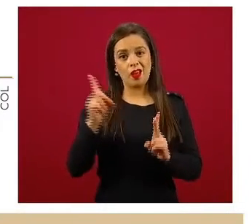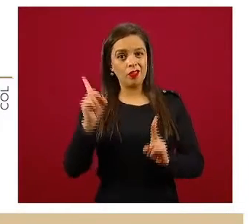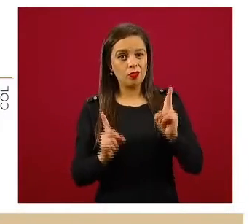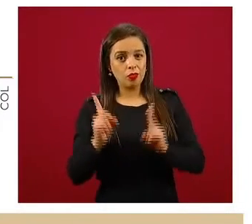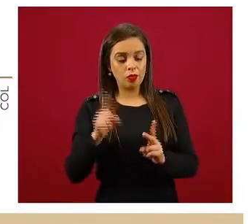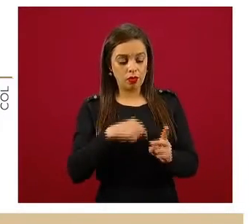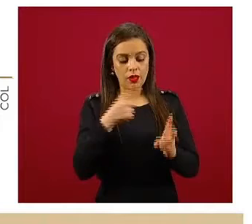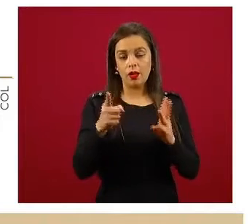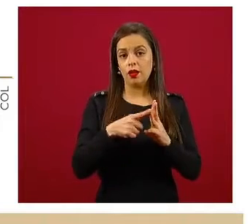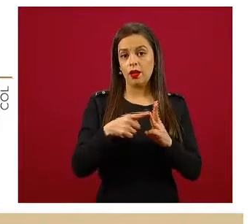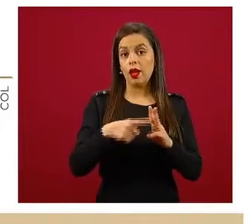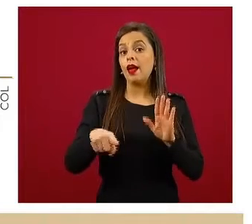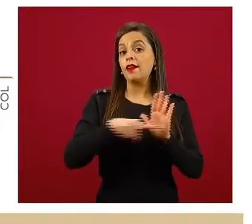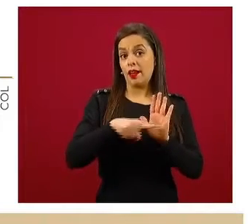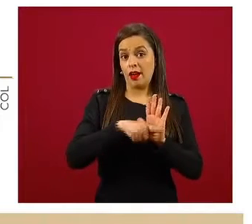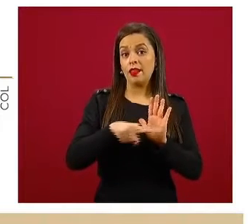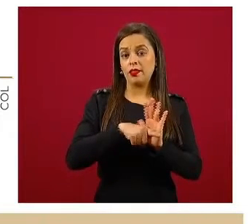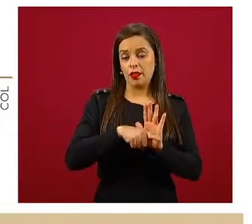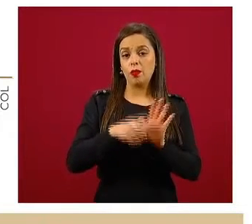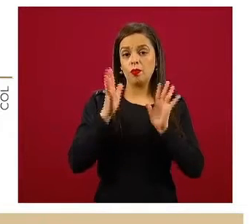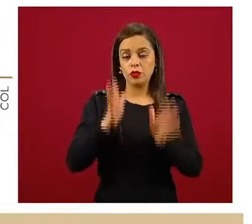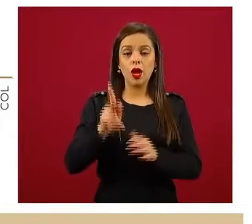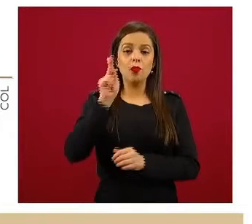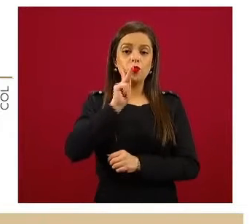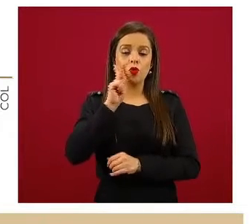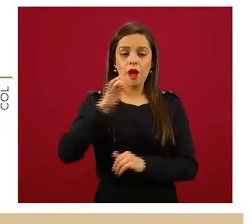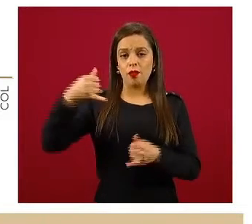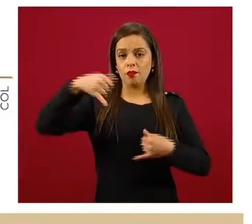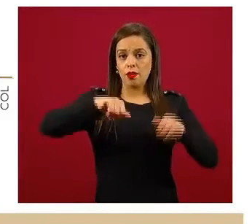dado negativos a la prueba.